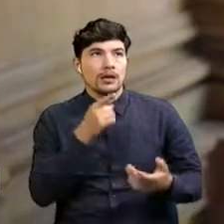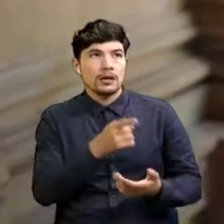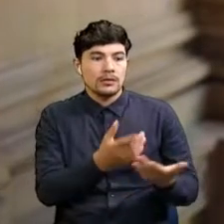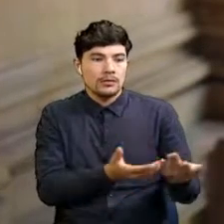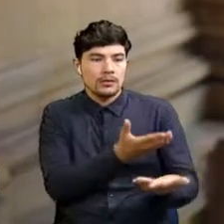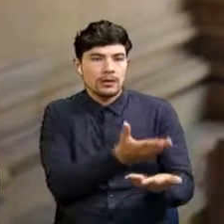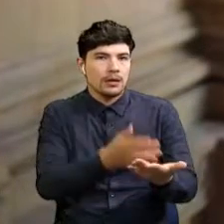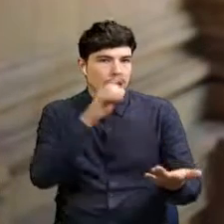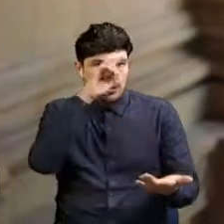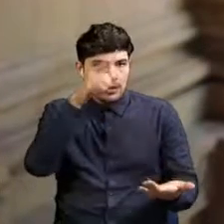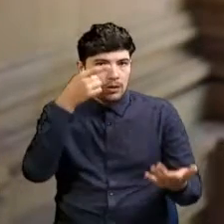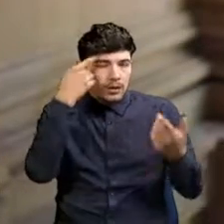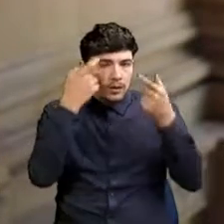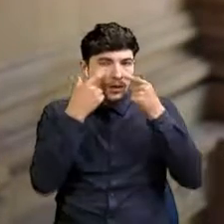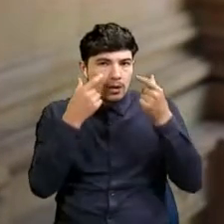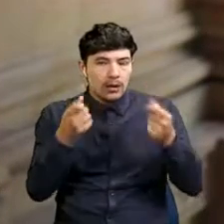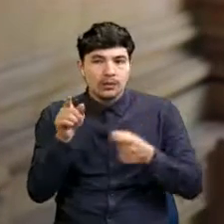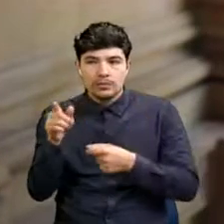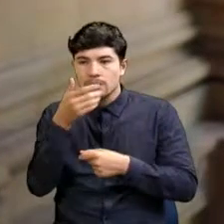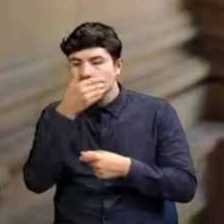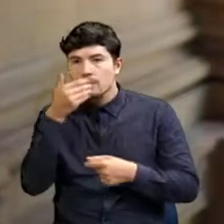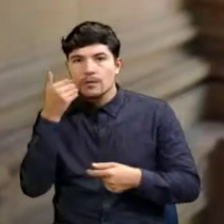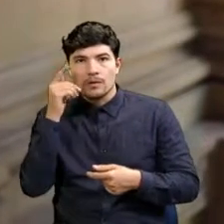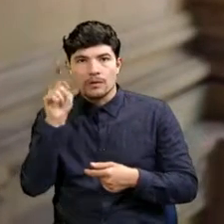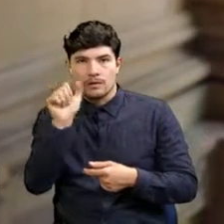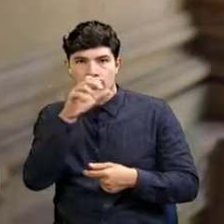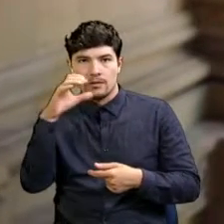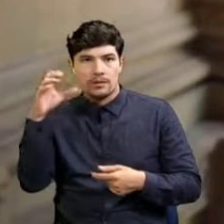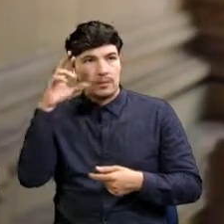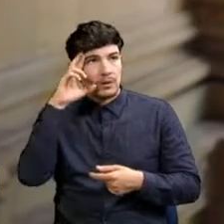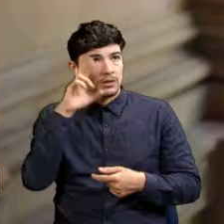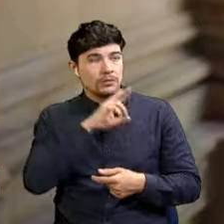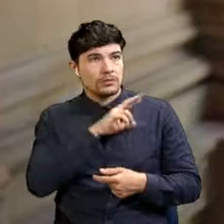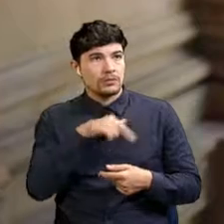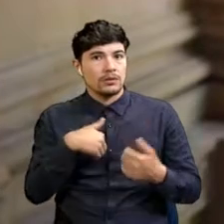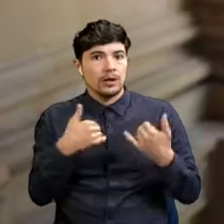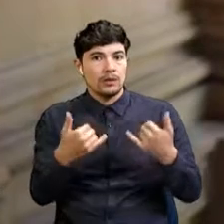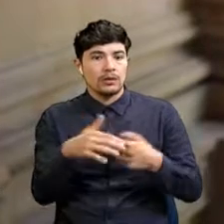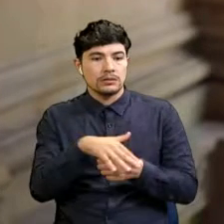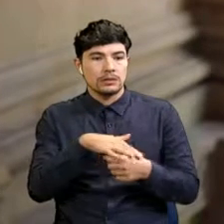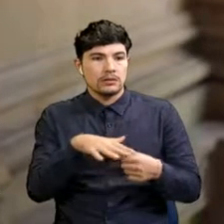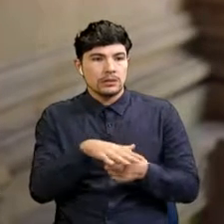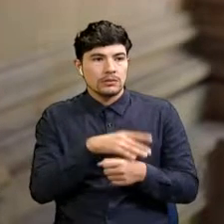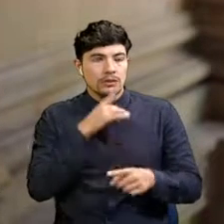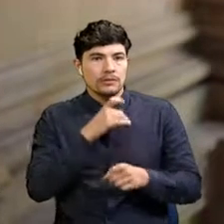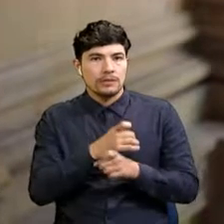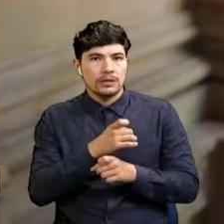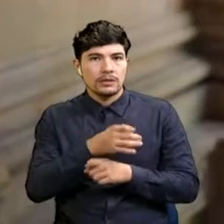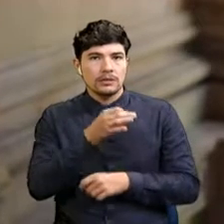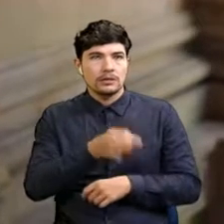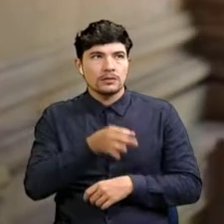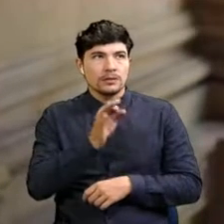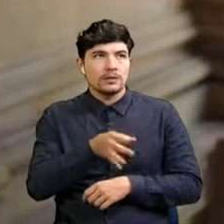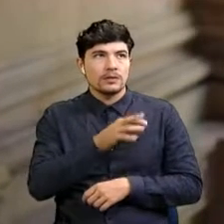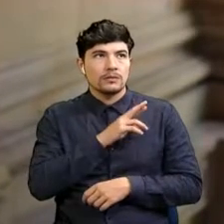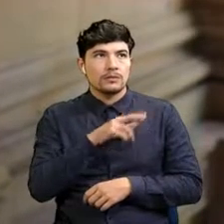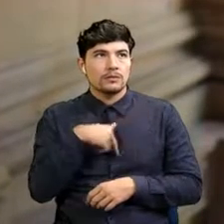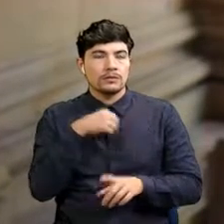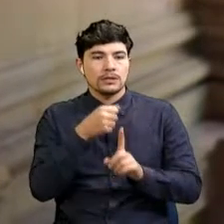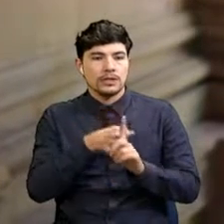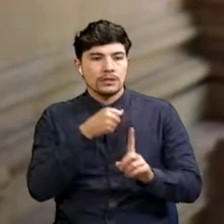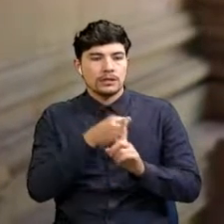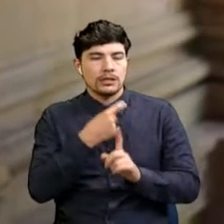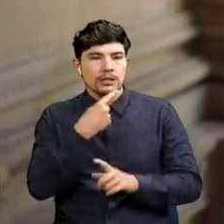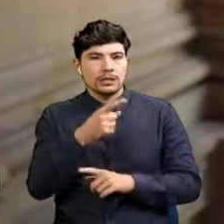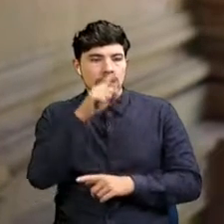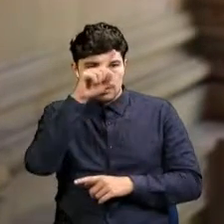Santos y por las FARC. Realmente lamentamos que hemos llegado a esta situación. Siempre le tratamos de decir al